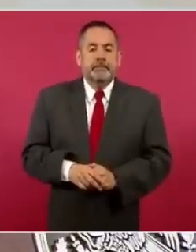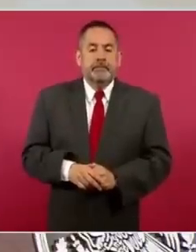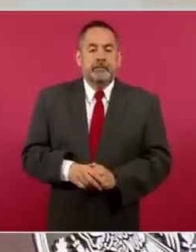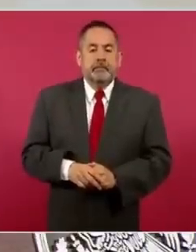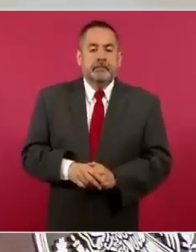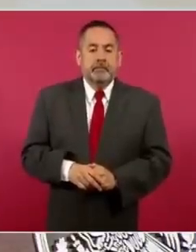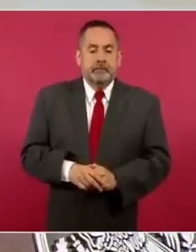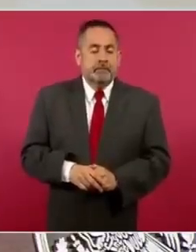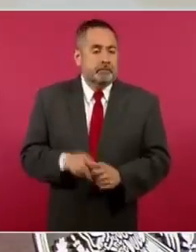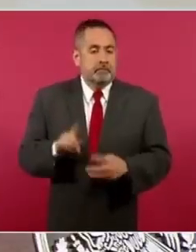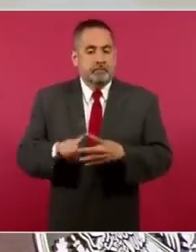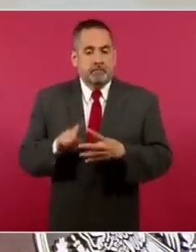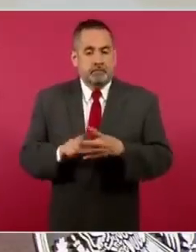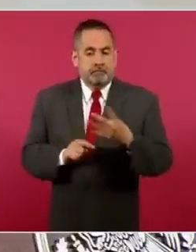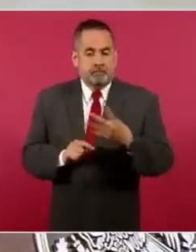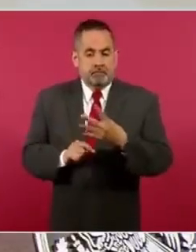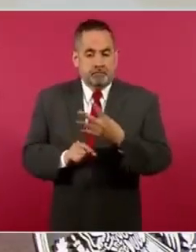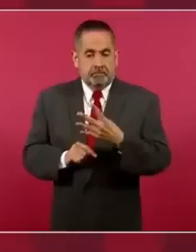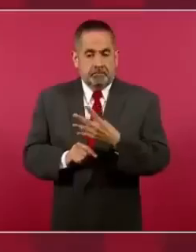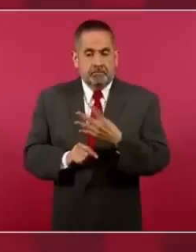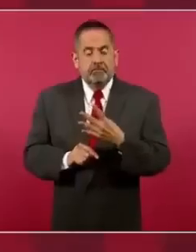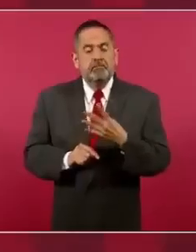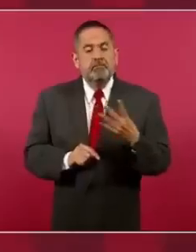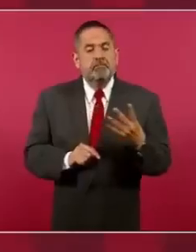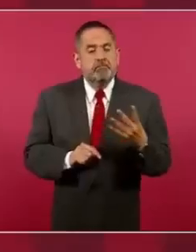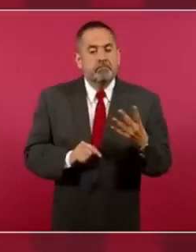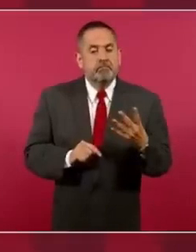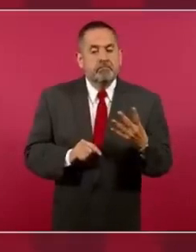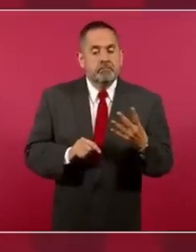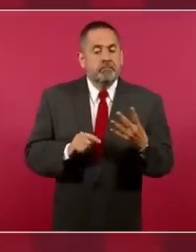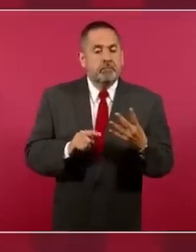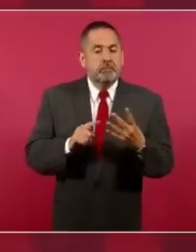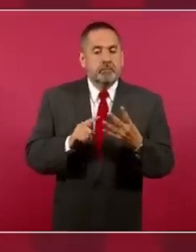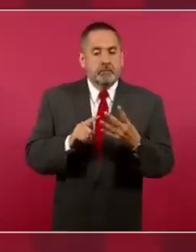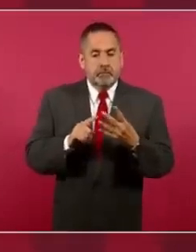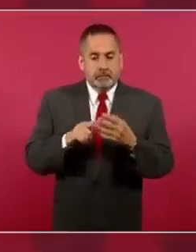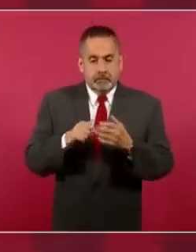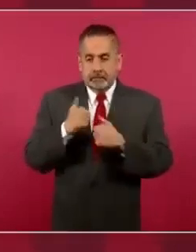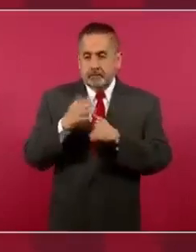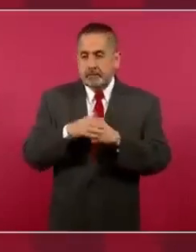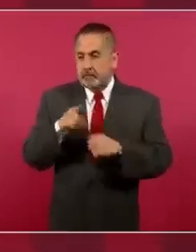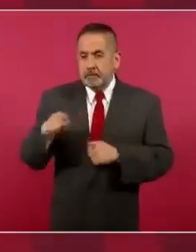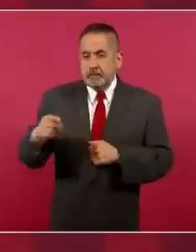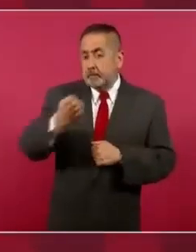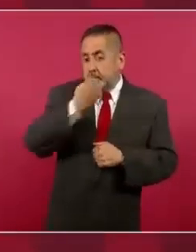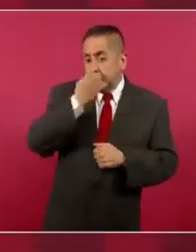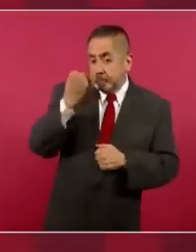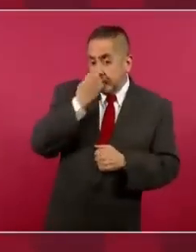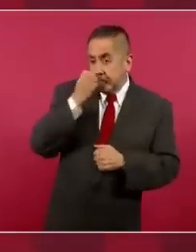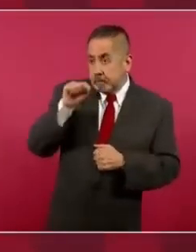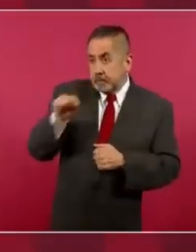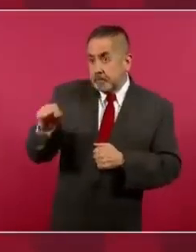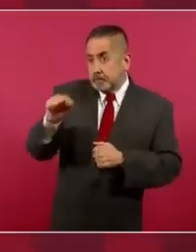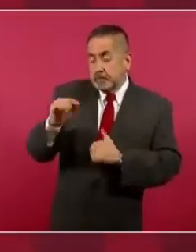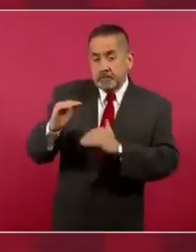La prioridad cuatro es el mejoramiento de las instalaciones educativas.